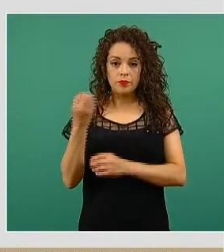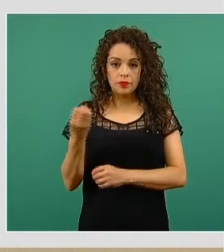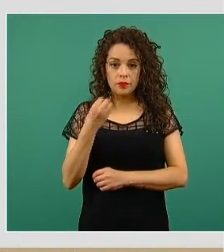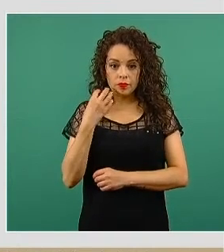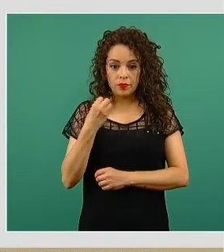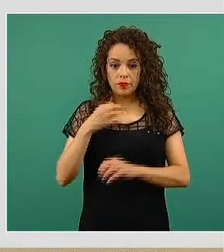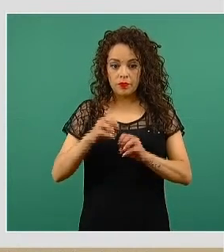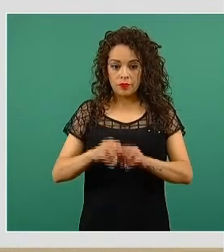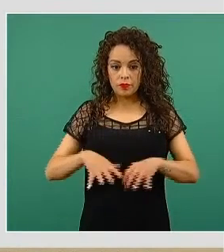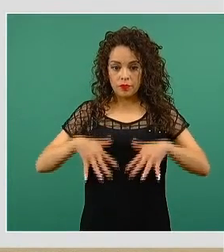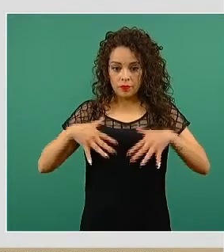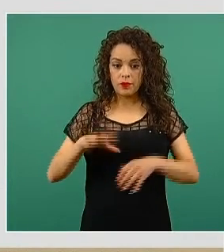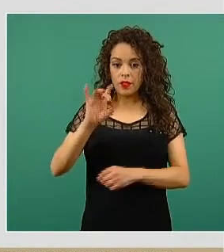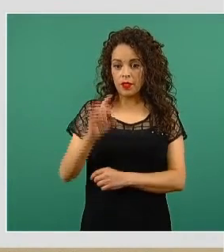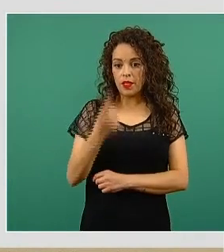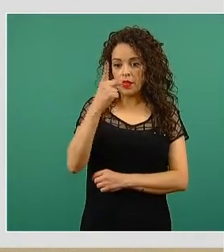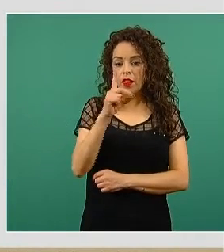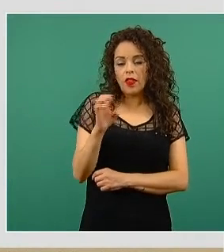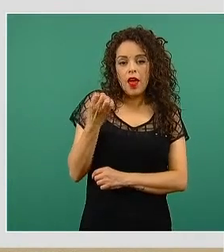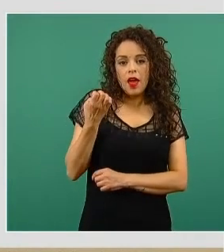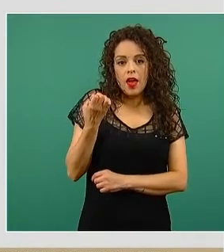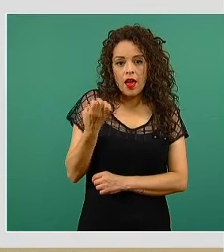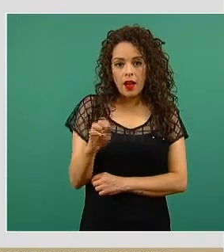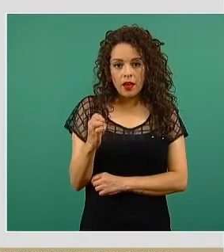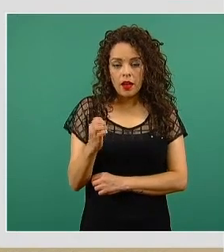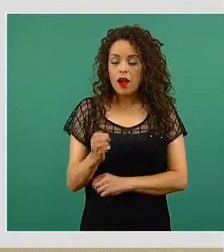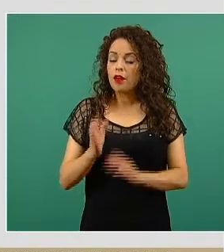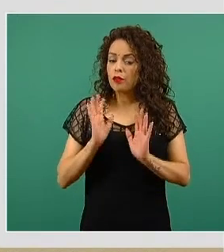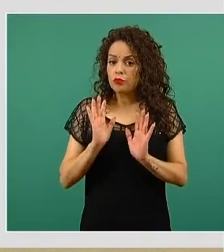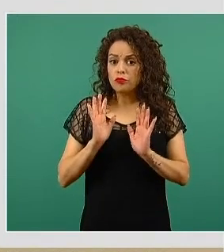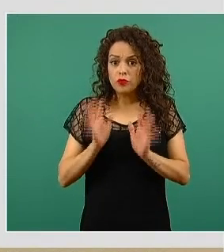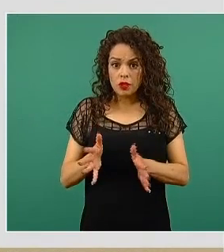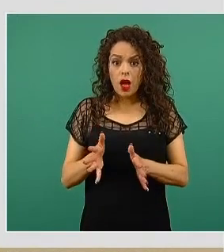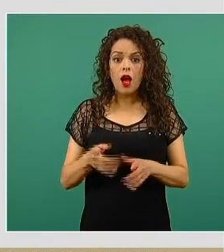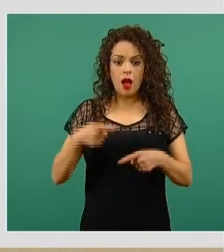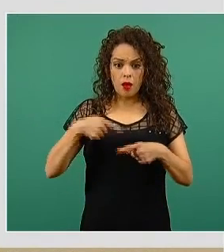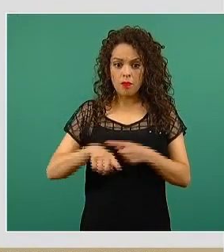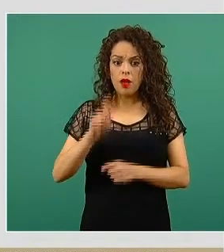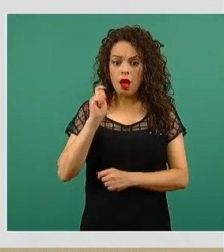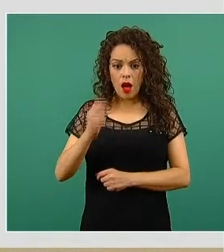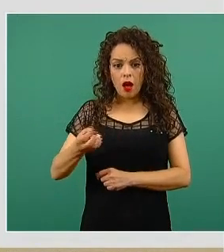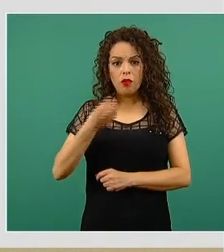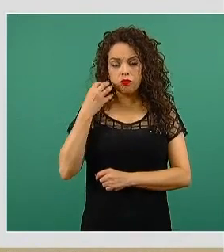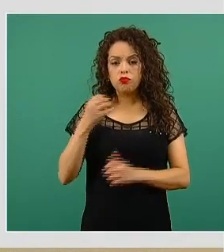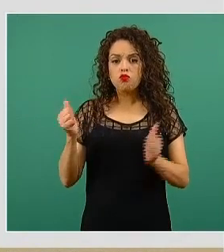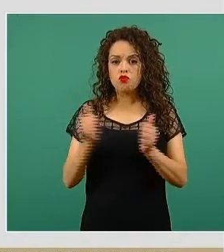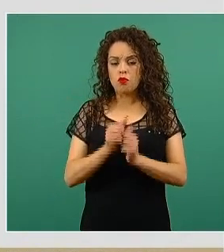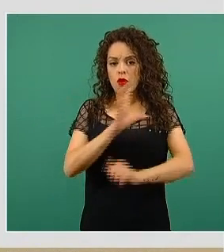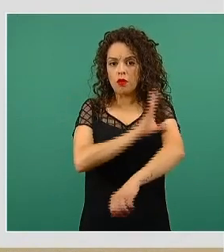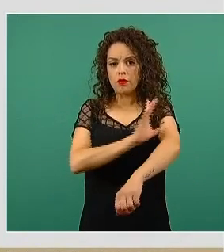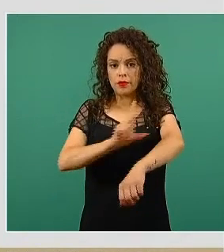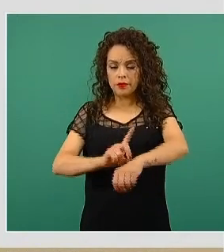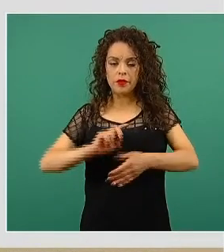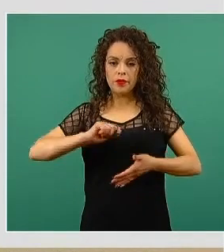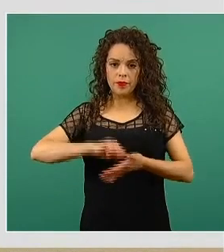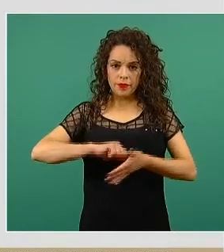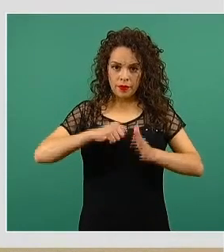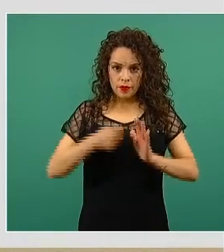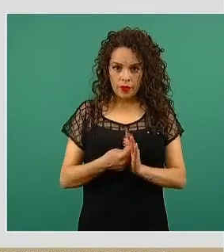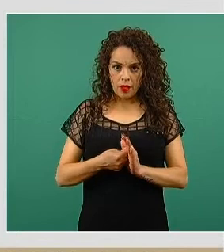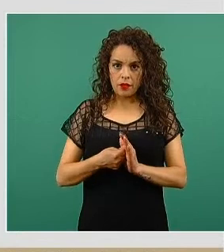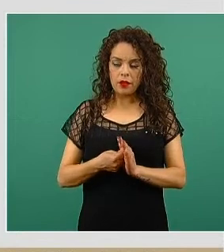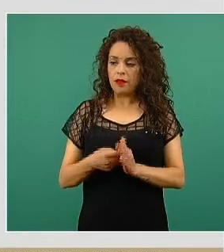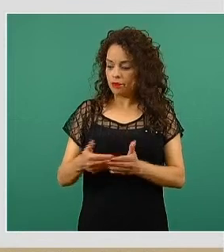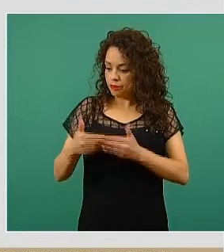Nacional de Seguridad en Salud, es decir, el 31 de enero, ya estábamos sesionando a través de una coordinación técnica interinstitucional,